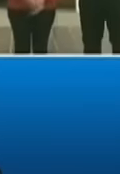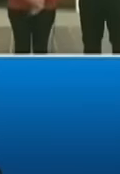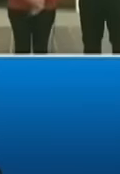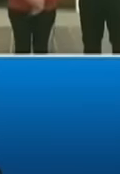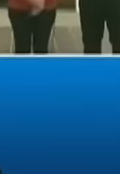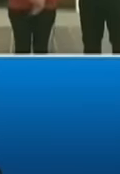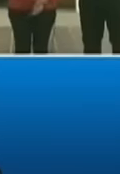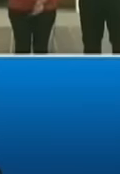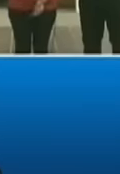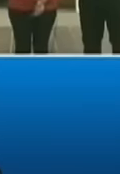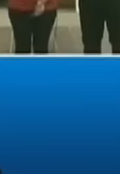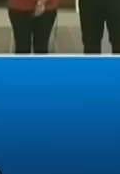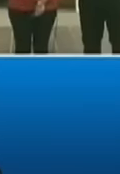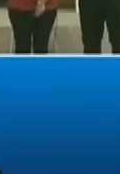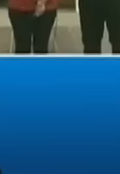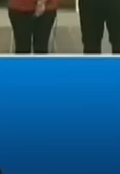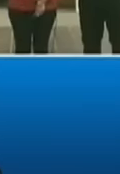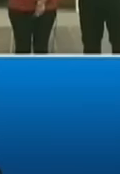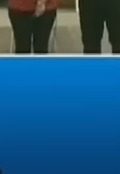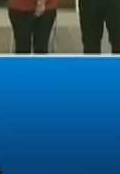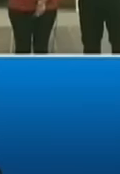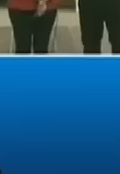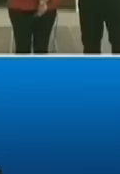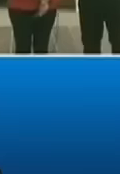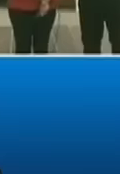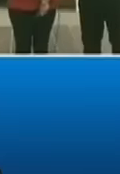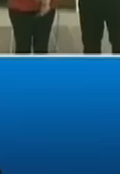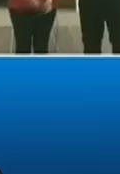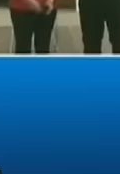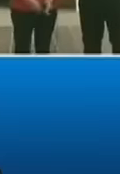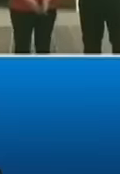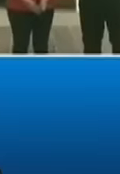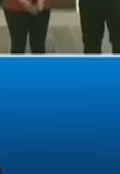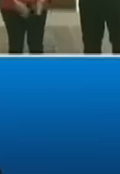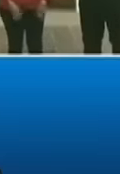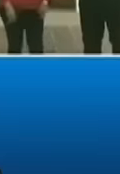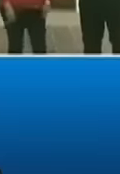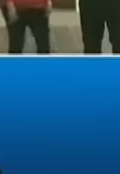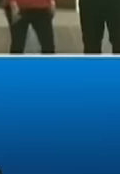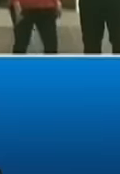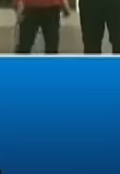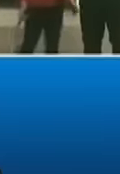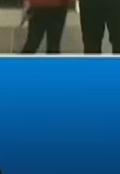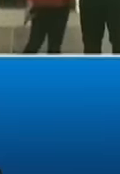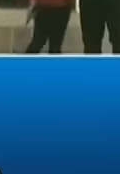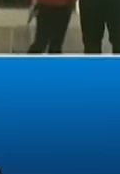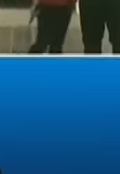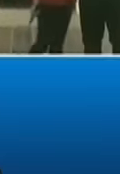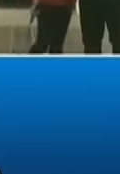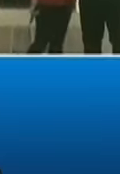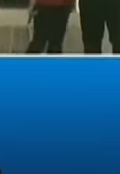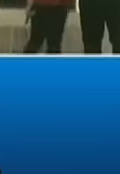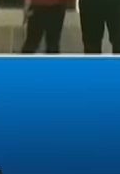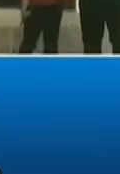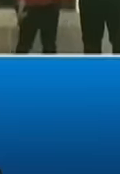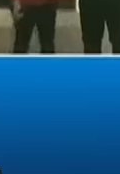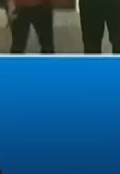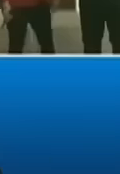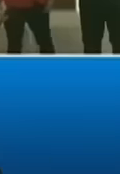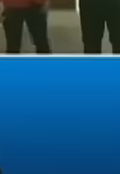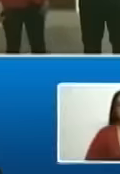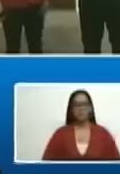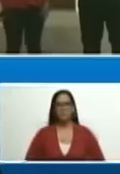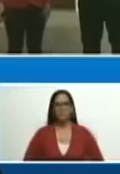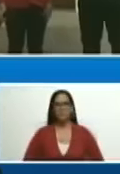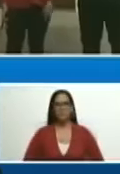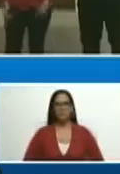Avenidas, 2.109 avenidas del país. Calles, 1.706, paisajismo,